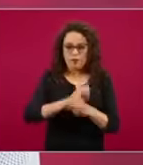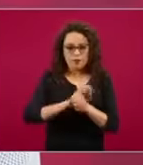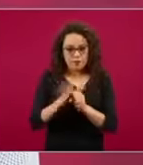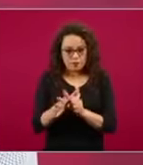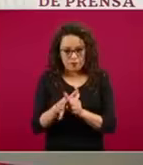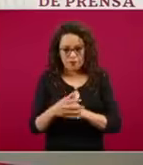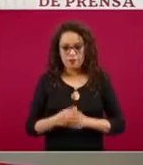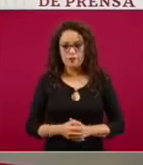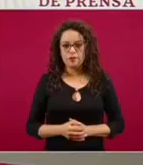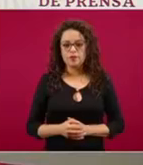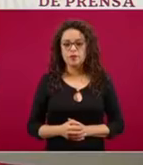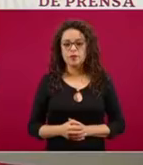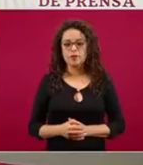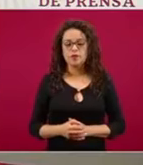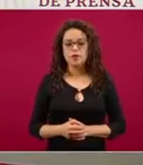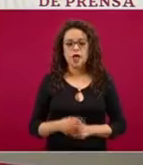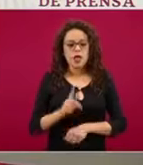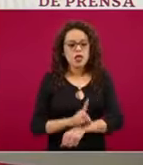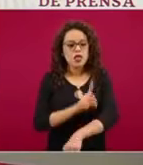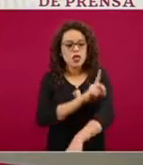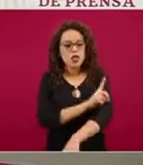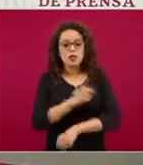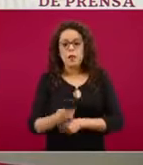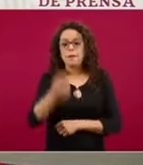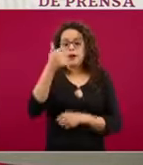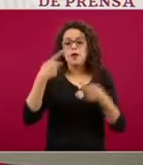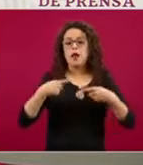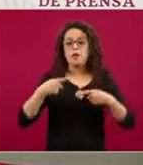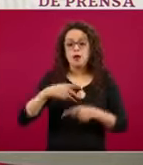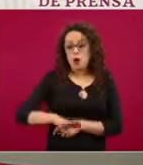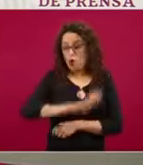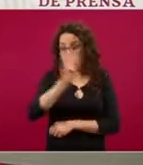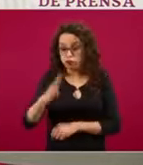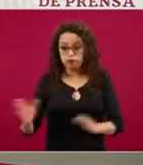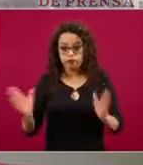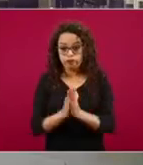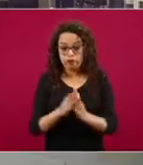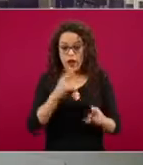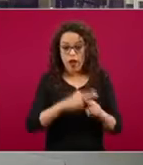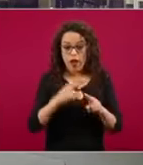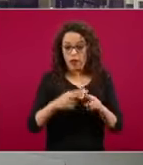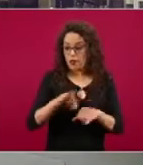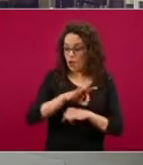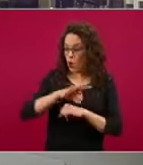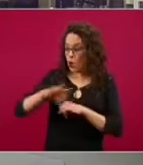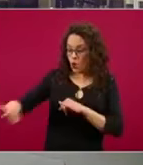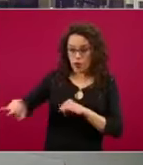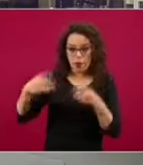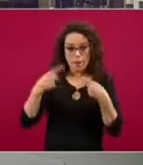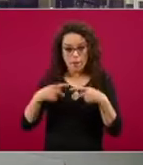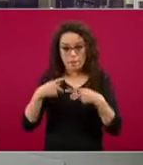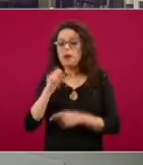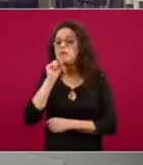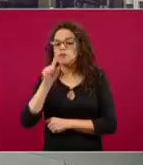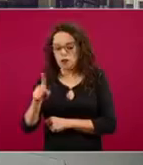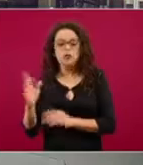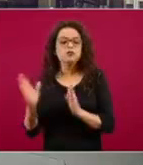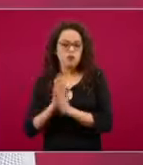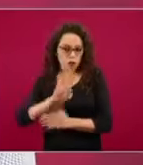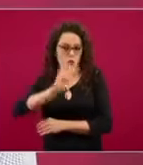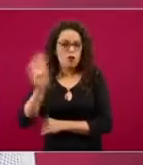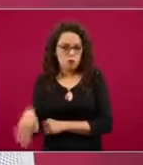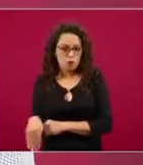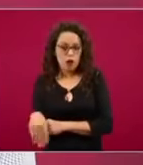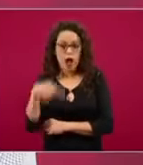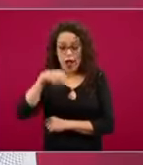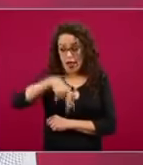que falleció la primera persona y hasta las últimas personas que lamentablemente han fallecido, la letalidad